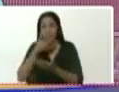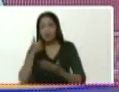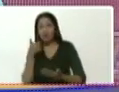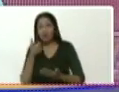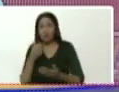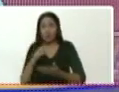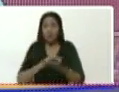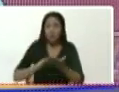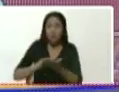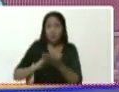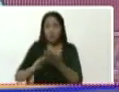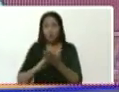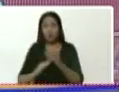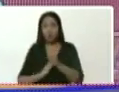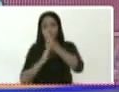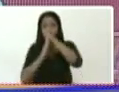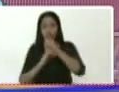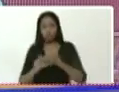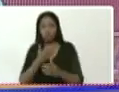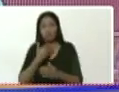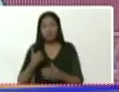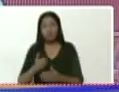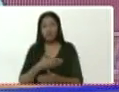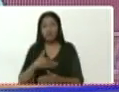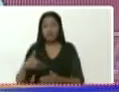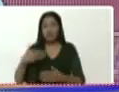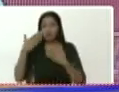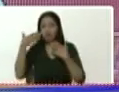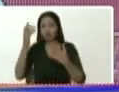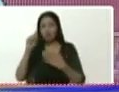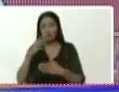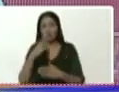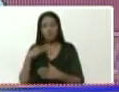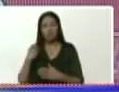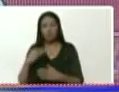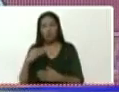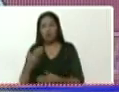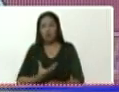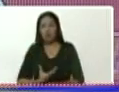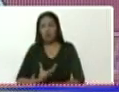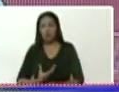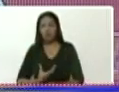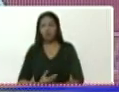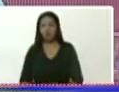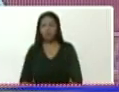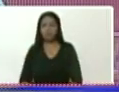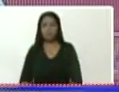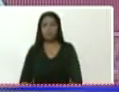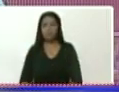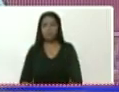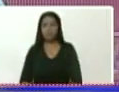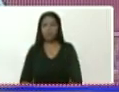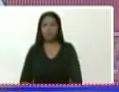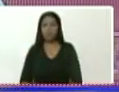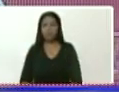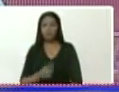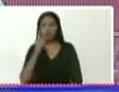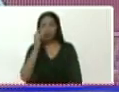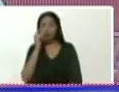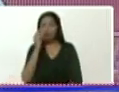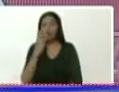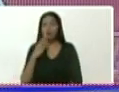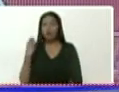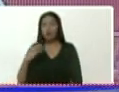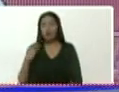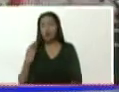renovando para bien el liderazgo. Quiero saludar a estos jóvenes alcaldes, a Yenkerbe Tobar, joven